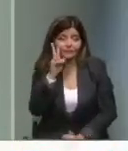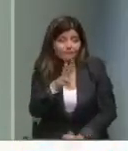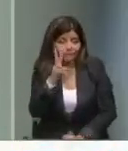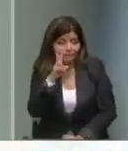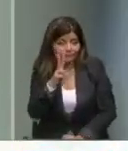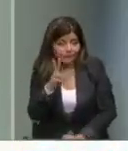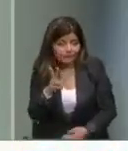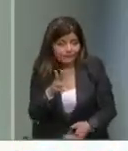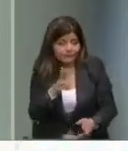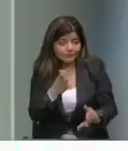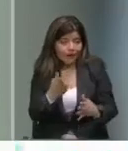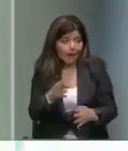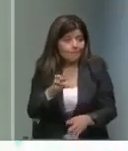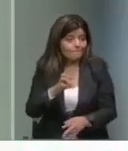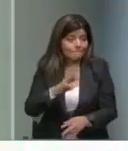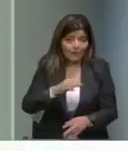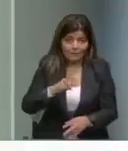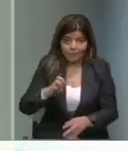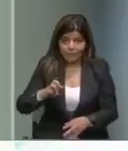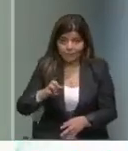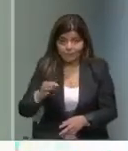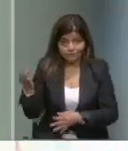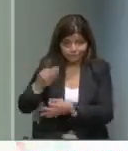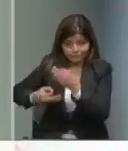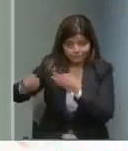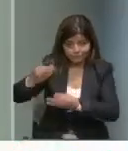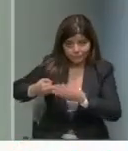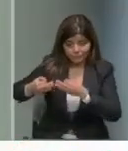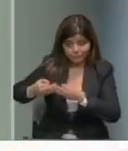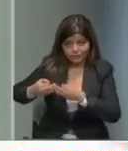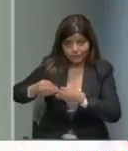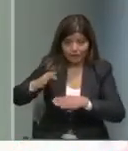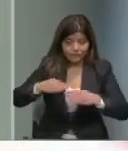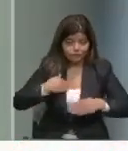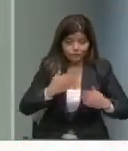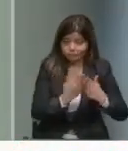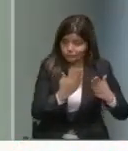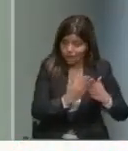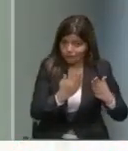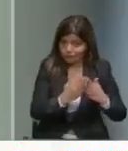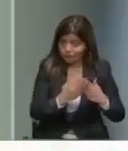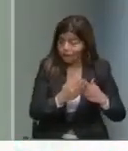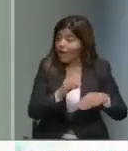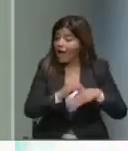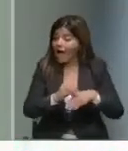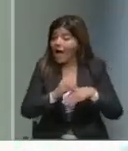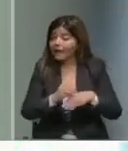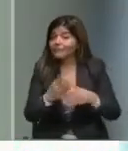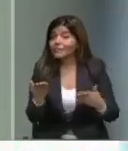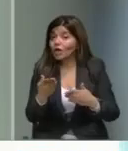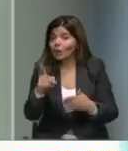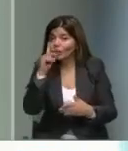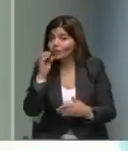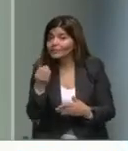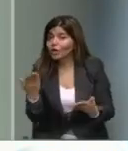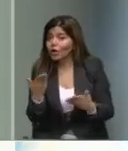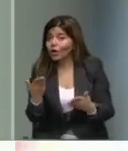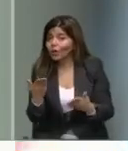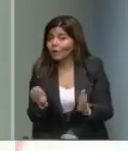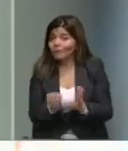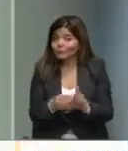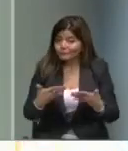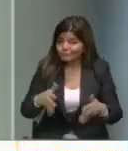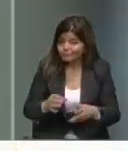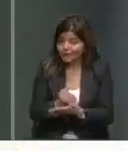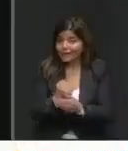más mi mamá y mi papá en realidad, que después me comentaban a mí, o a veces estaba en el colegio y me avisaban cómo le había ido. Entonces, la